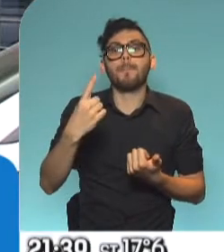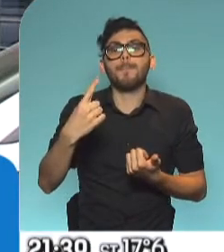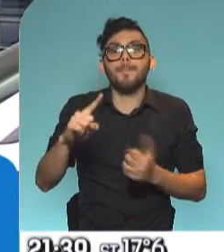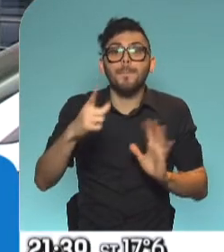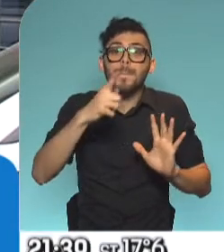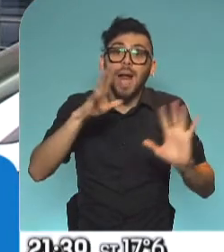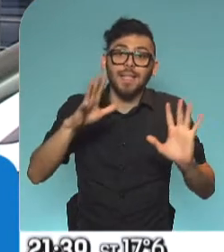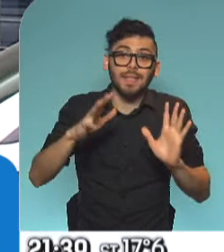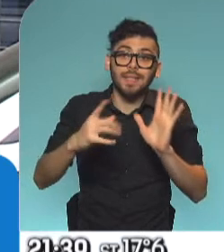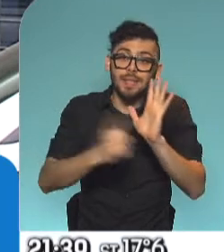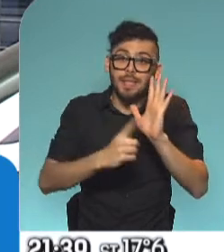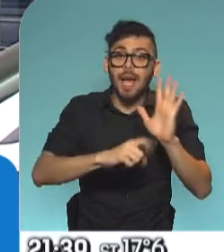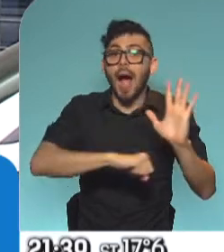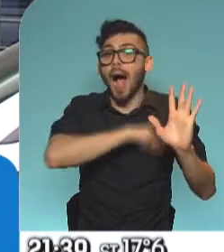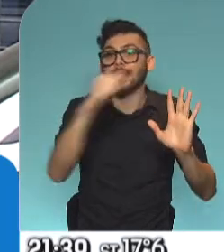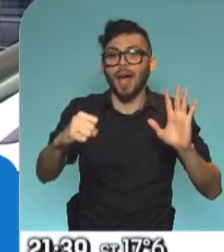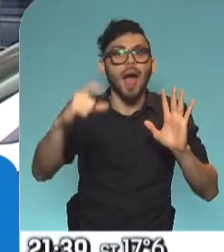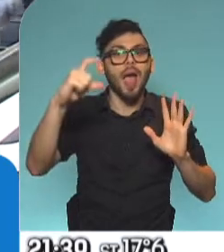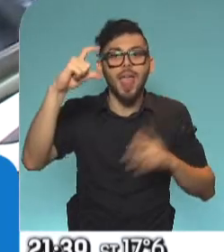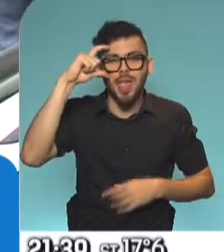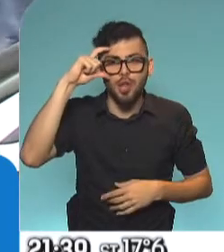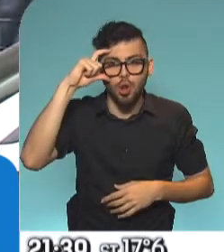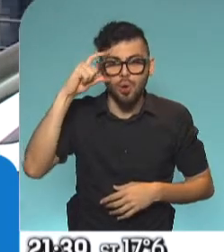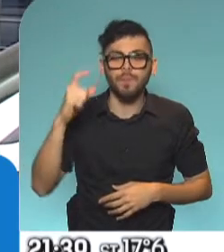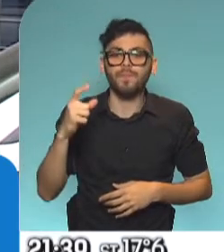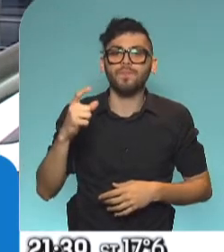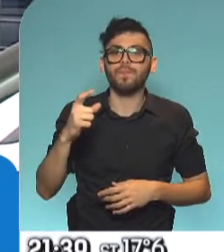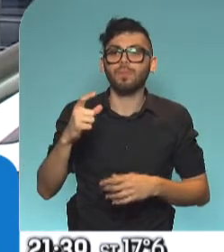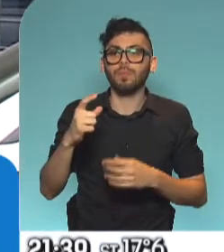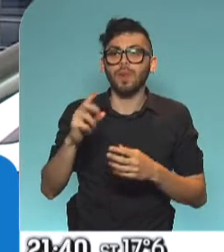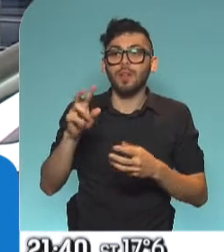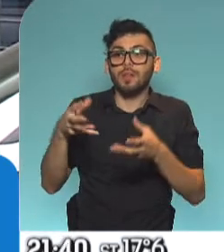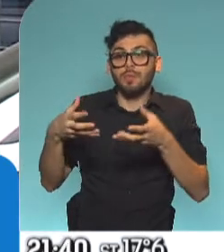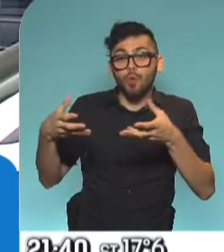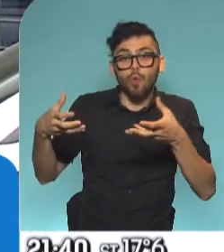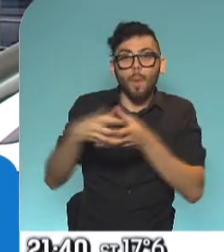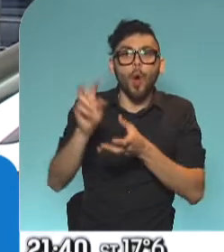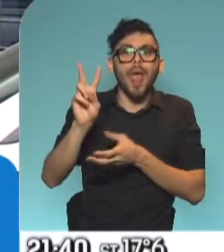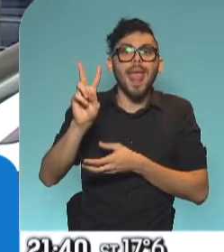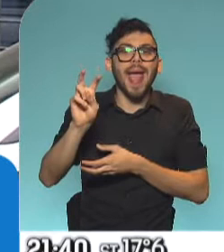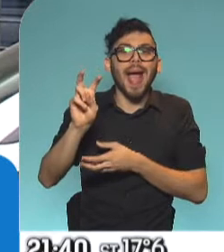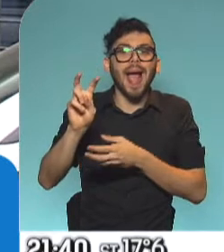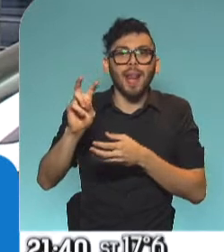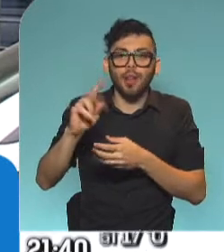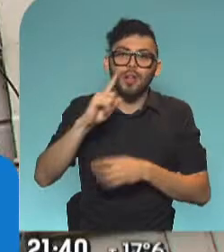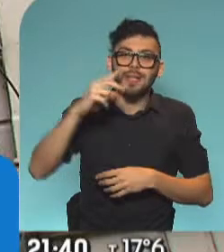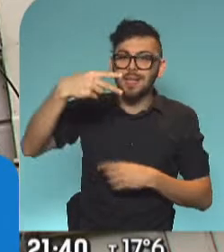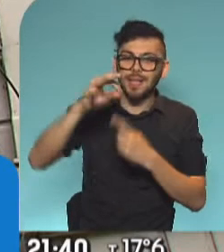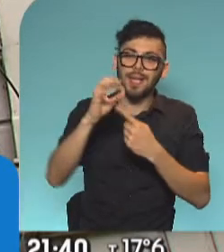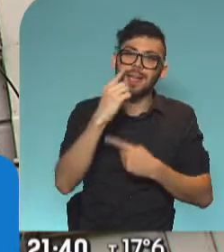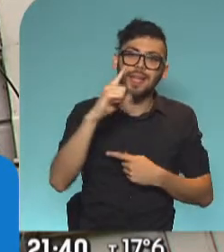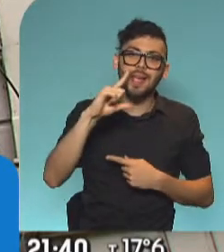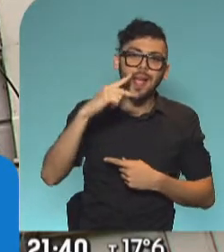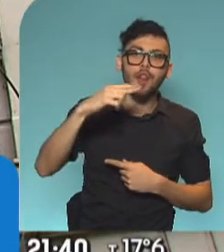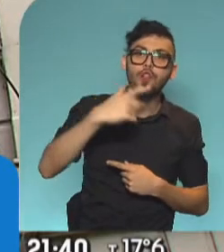logre extenderse este decreto qué es lo que dicen desde inquilinos agrupados la asociación que lidera gervasio muñoz y